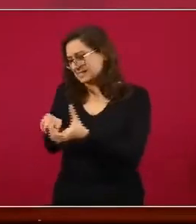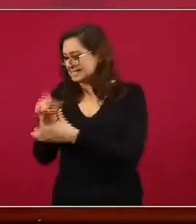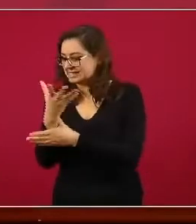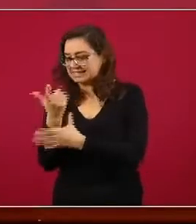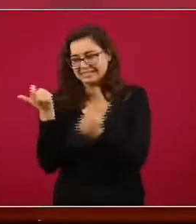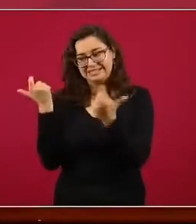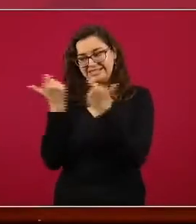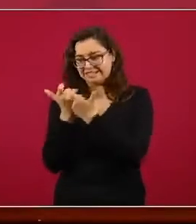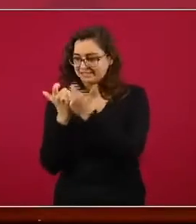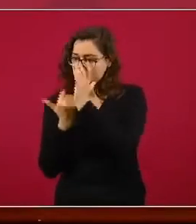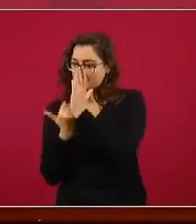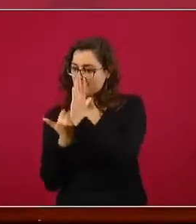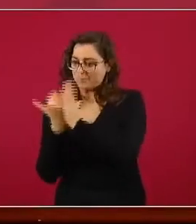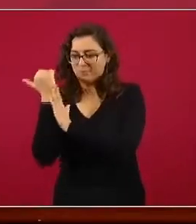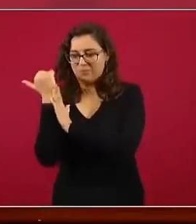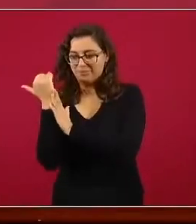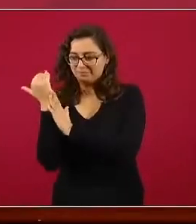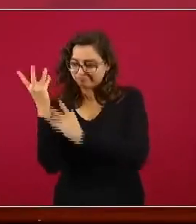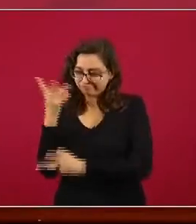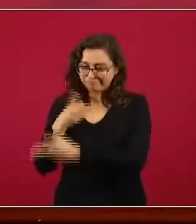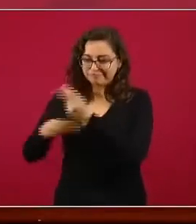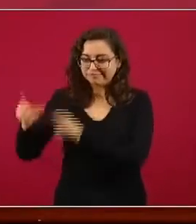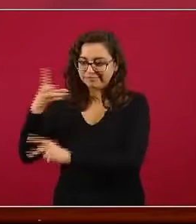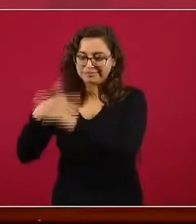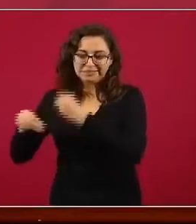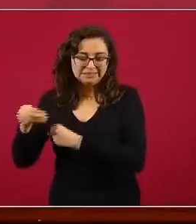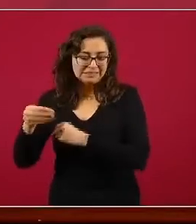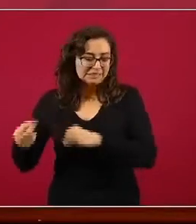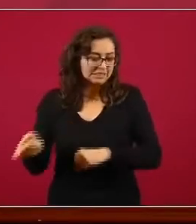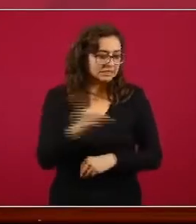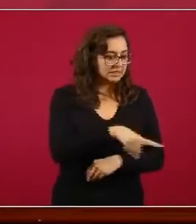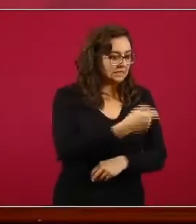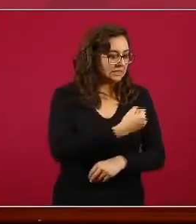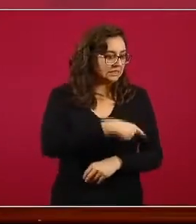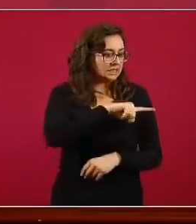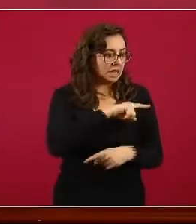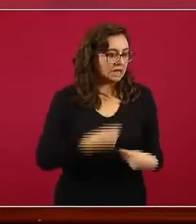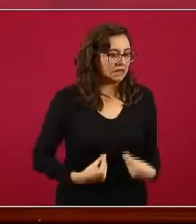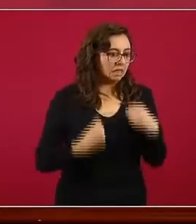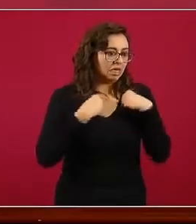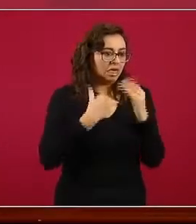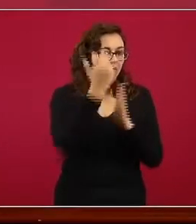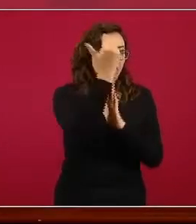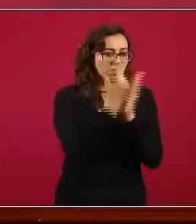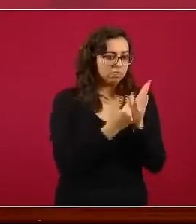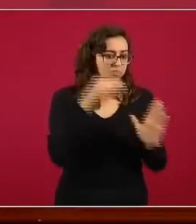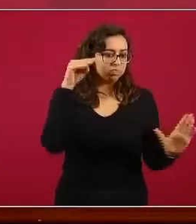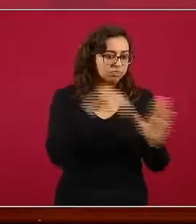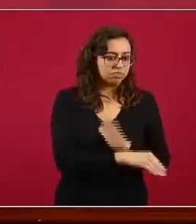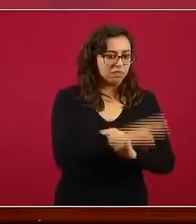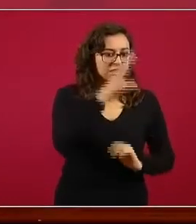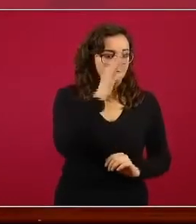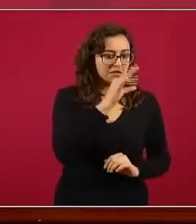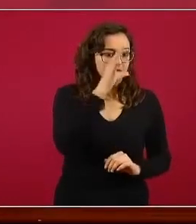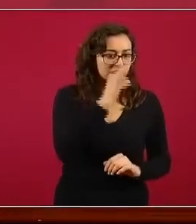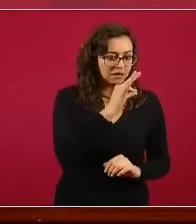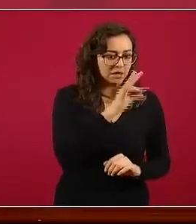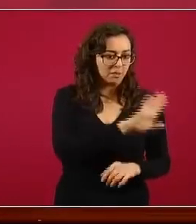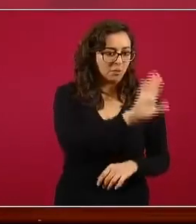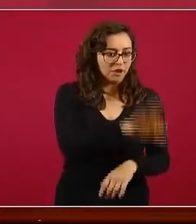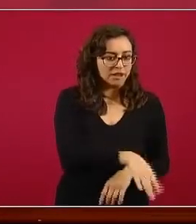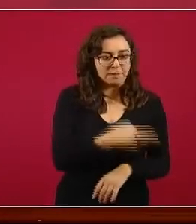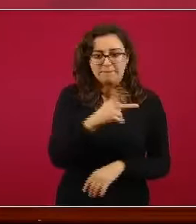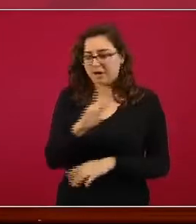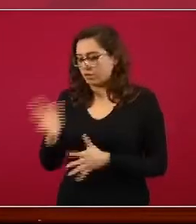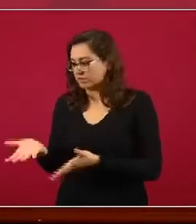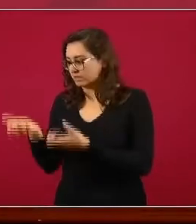entonces afectar a la salud y a la vida porque hay contagios, pero lograr rescatar la economía. Ahora,